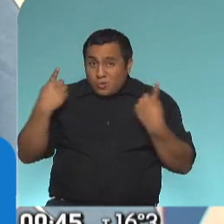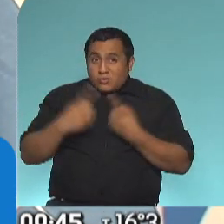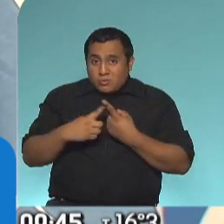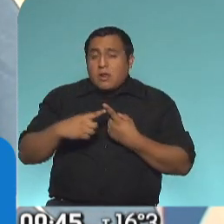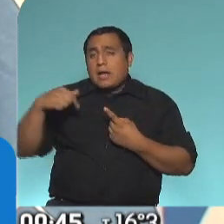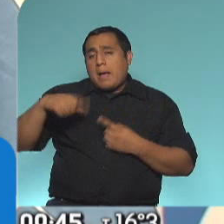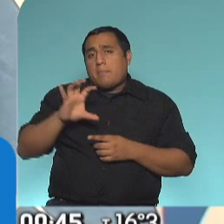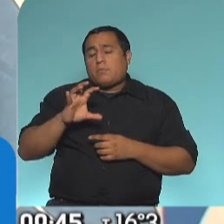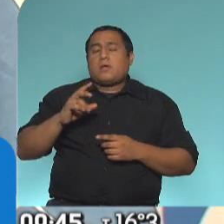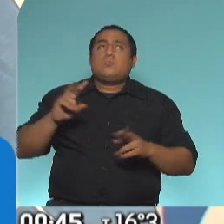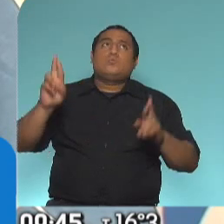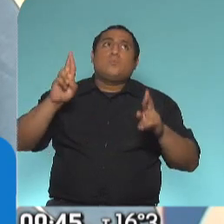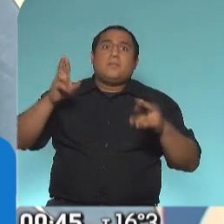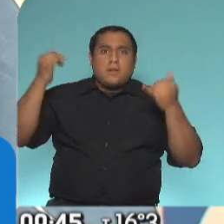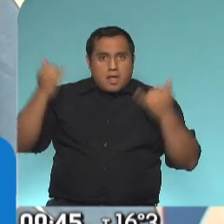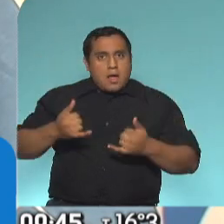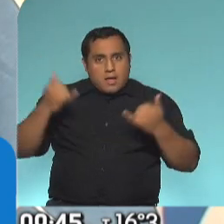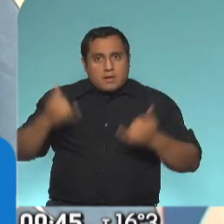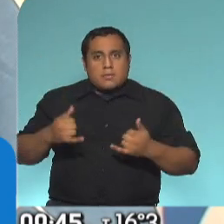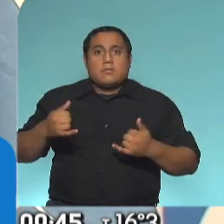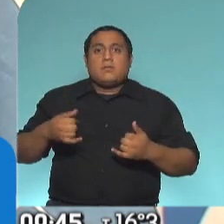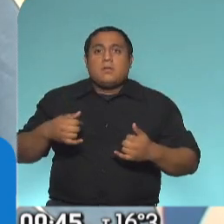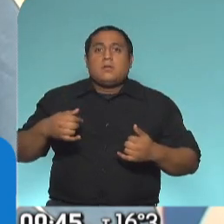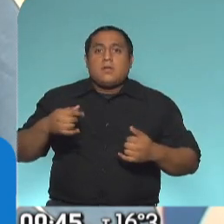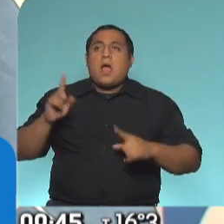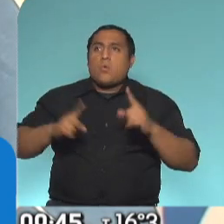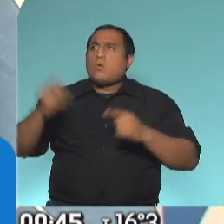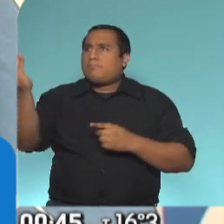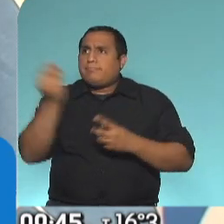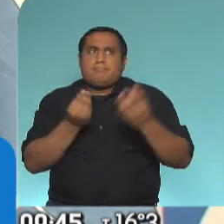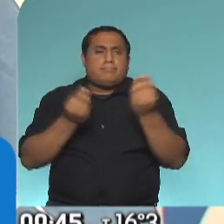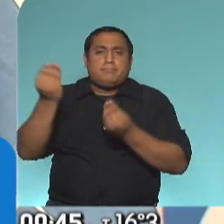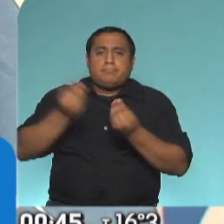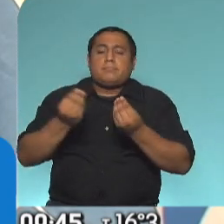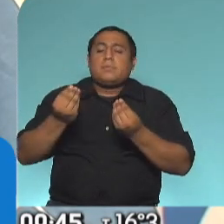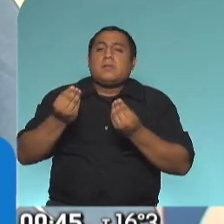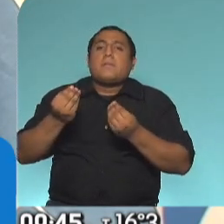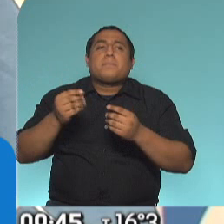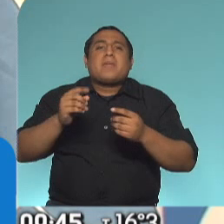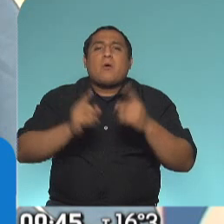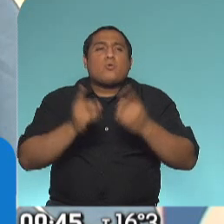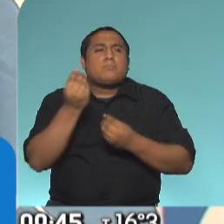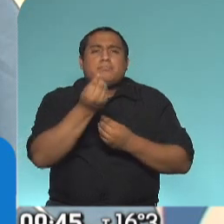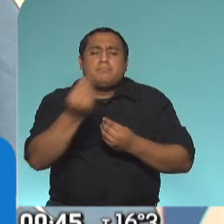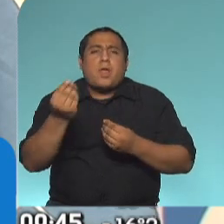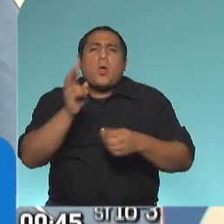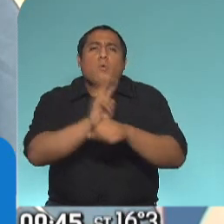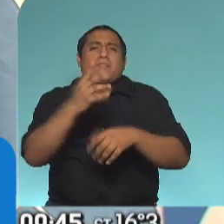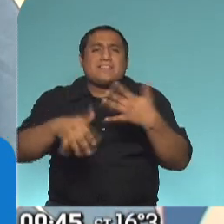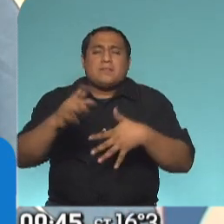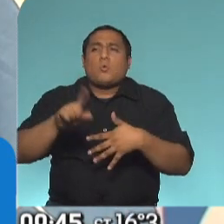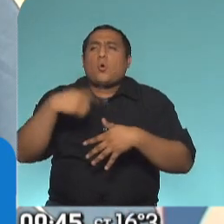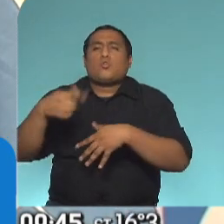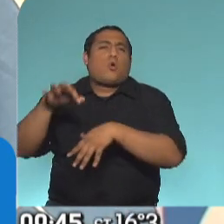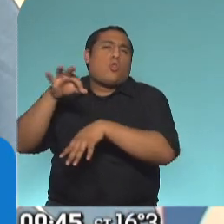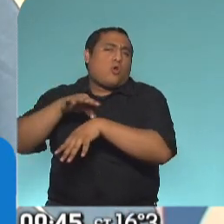nuestra provincia hemos desarrollado residencias, una de ellas de terapia intensiva, también de clínica médica. Hay